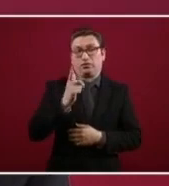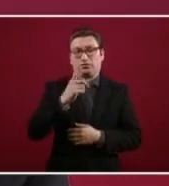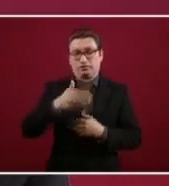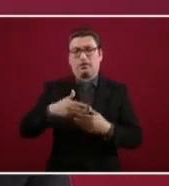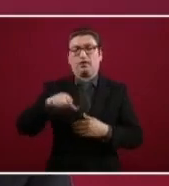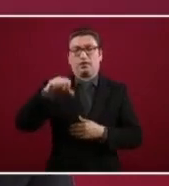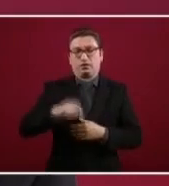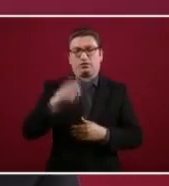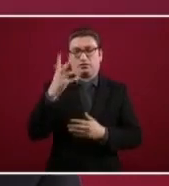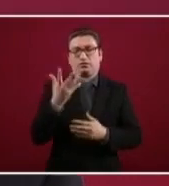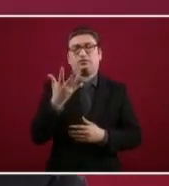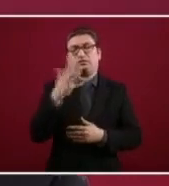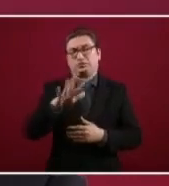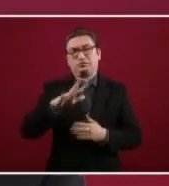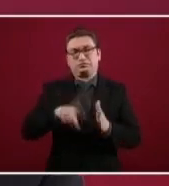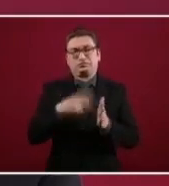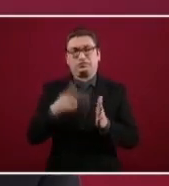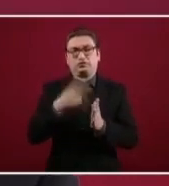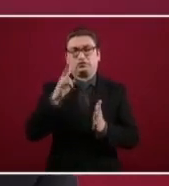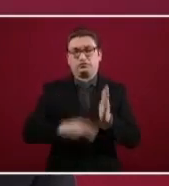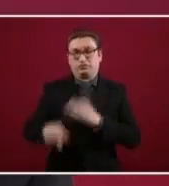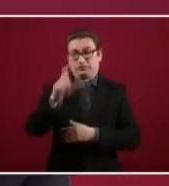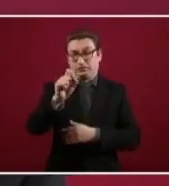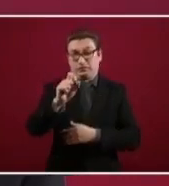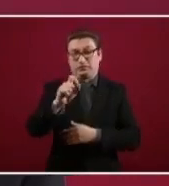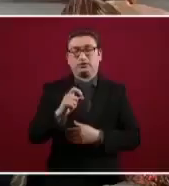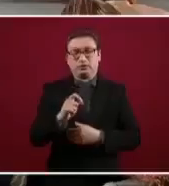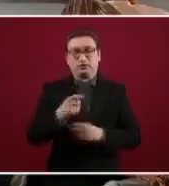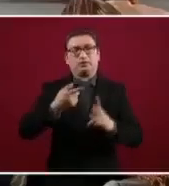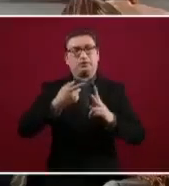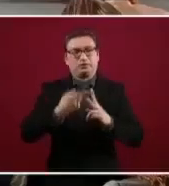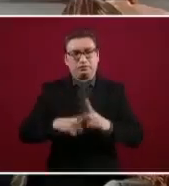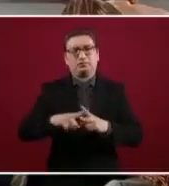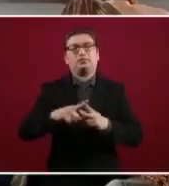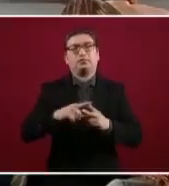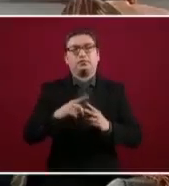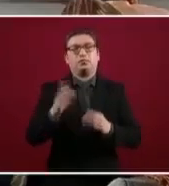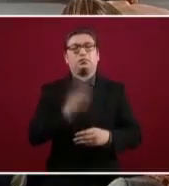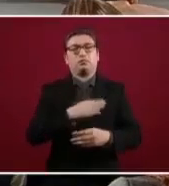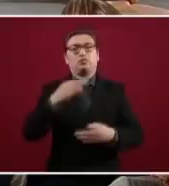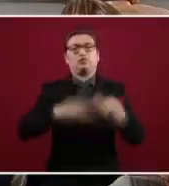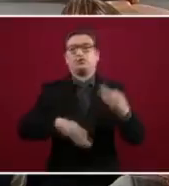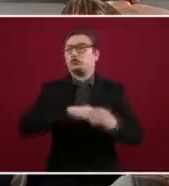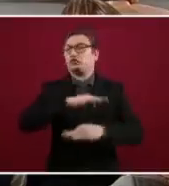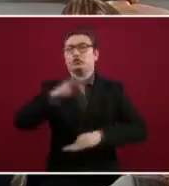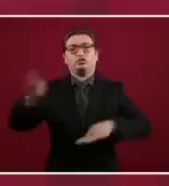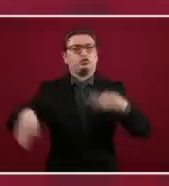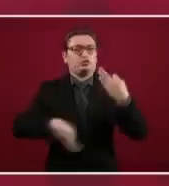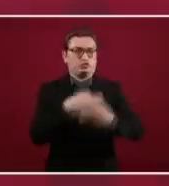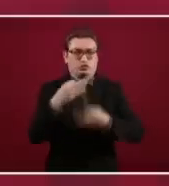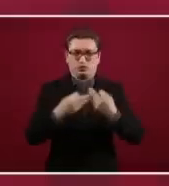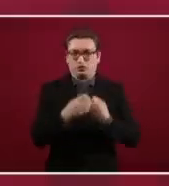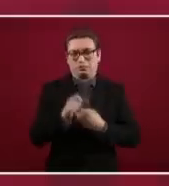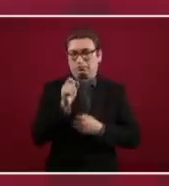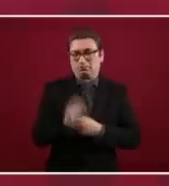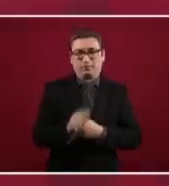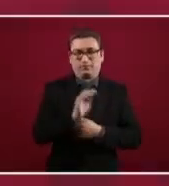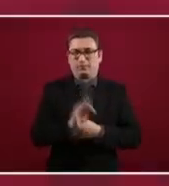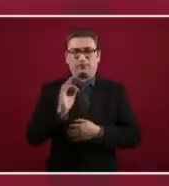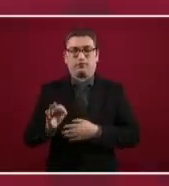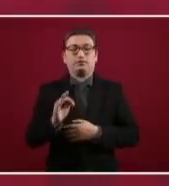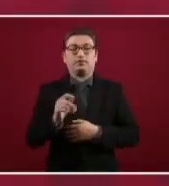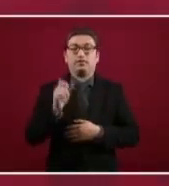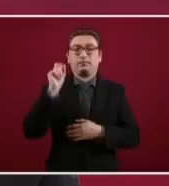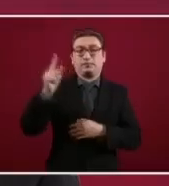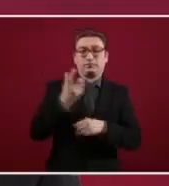décima edición que será en 2020 salgamos todos juntos y todos en las mismas fechas en